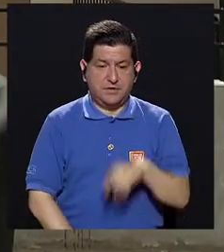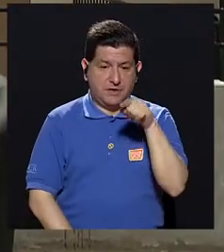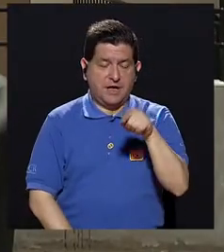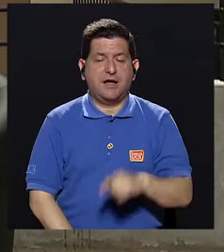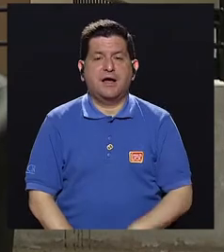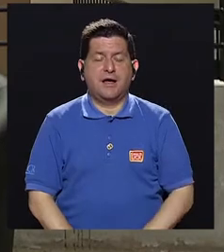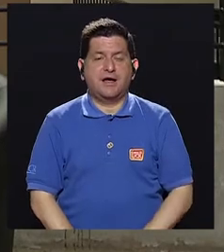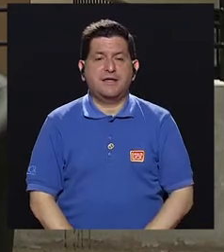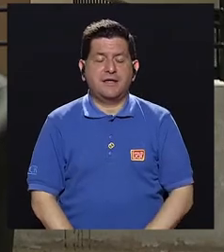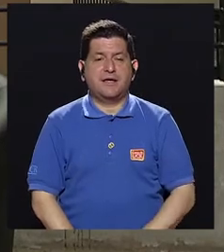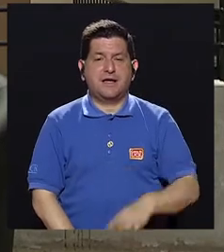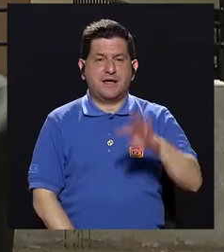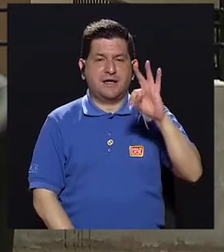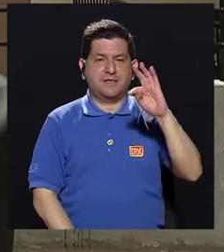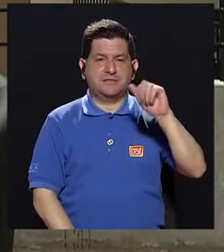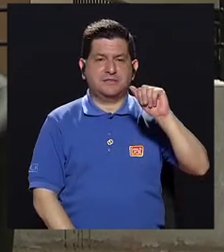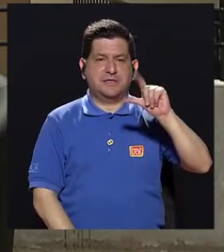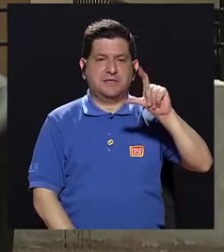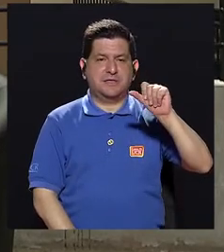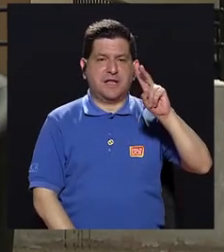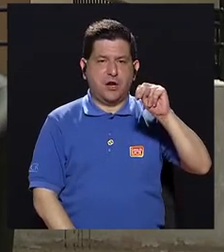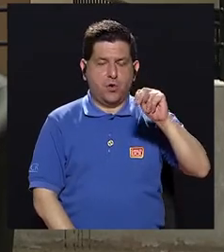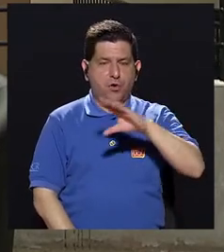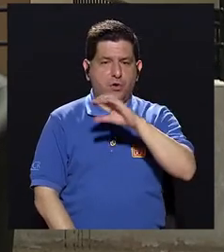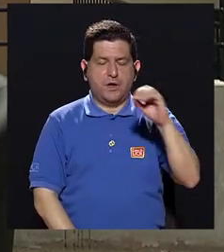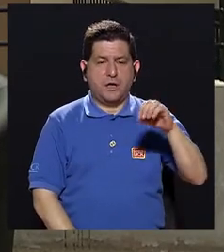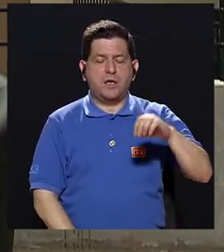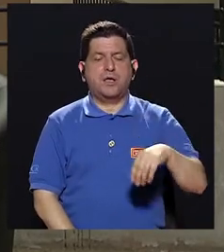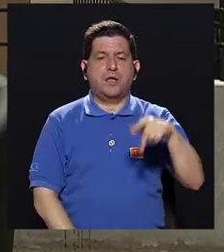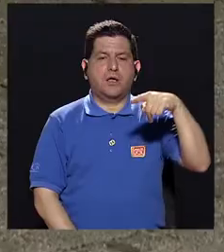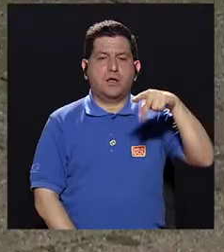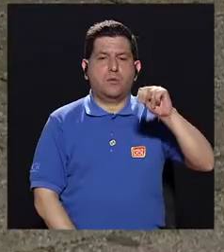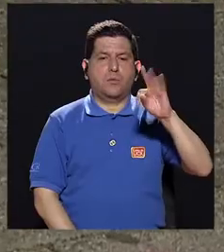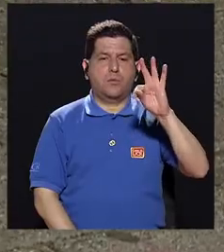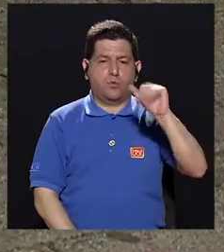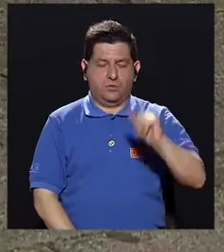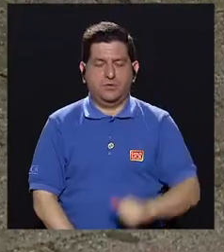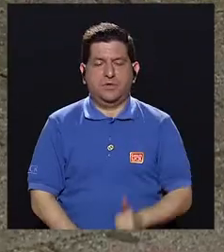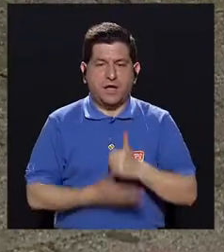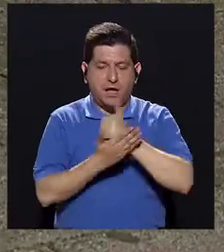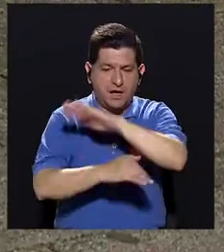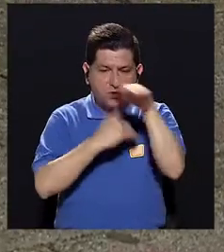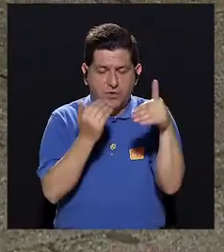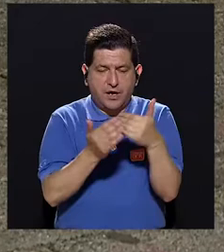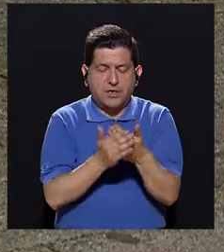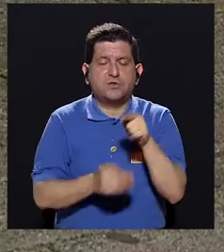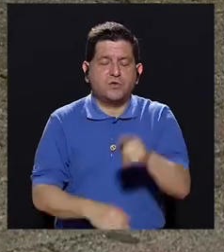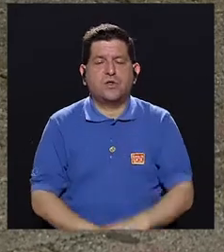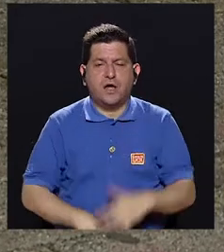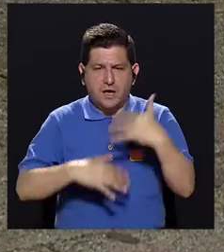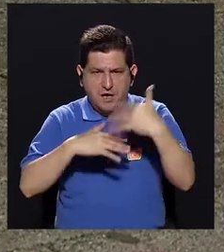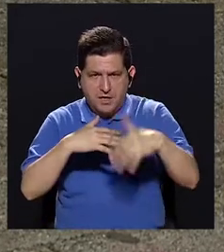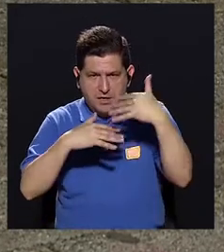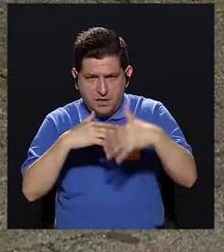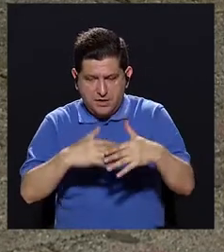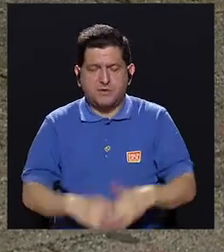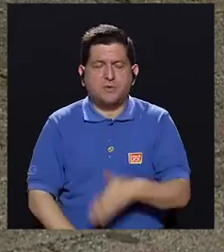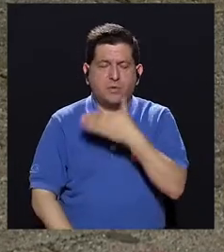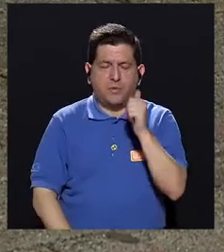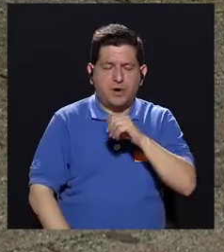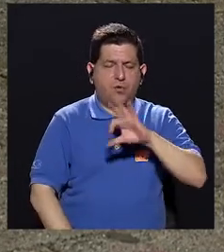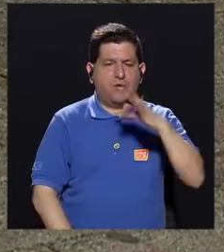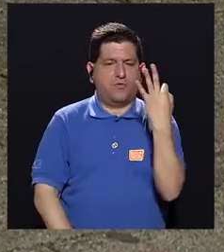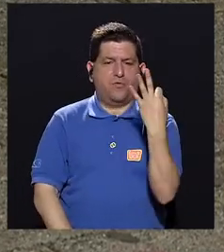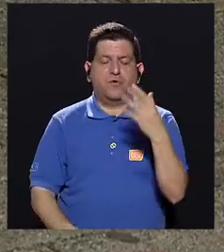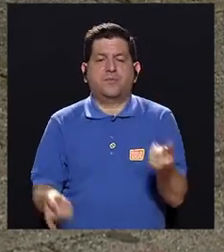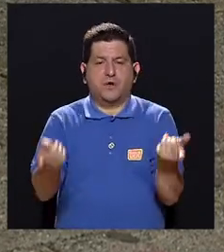hacer talón y punta, ese ejercicio. Este ejercicio va a ayudar a que todo el retorno venoso se dé de una mejor